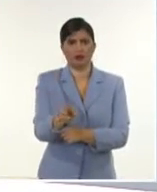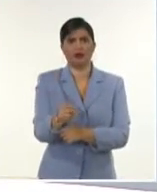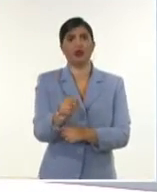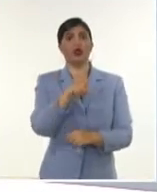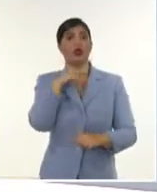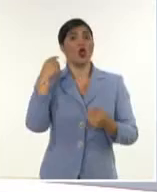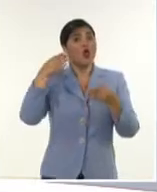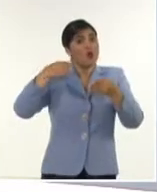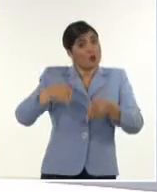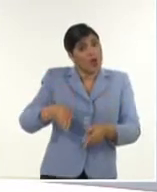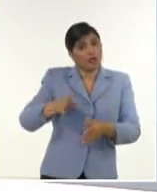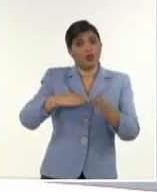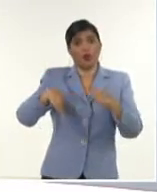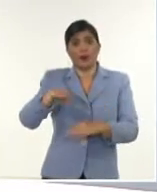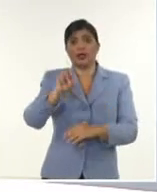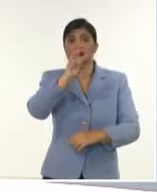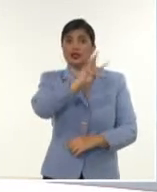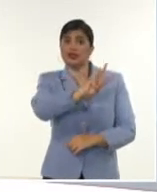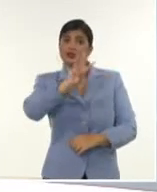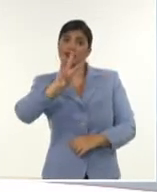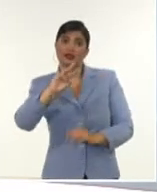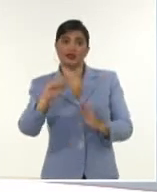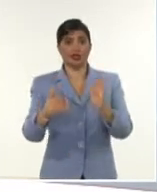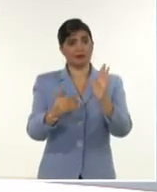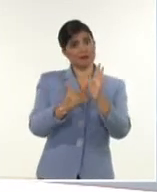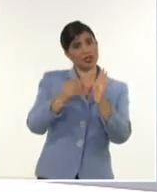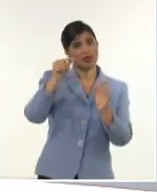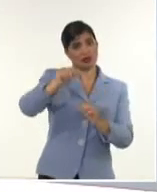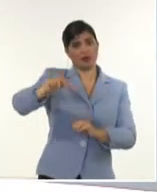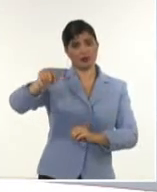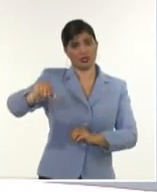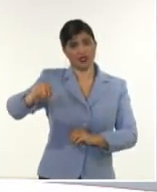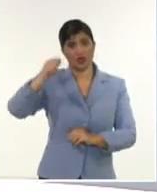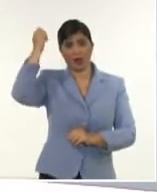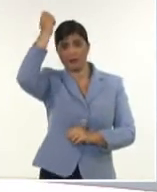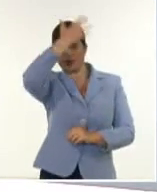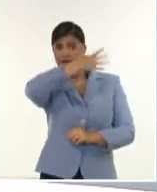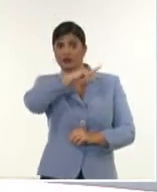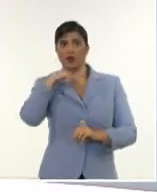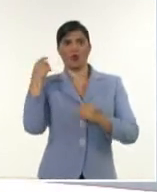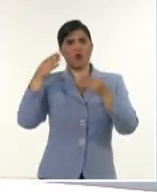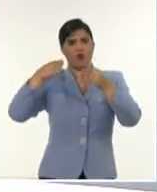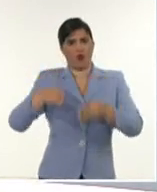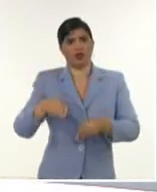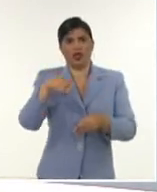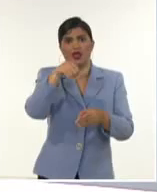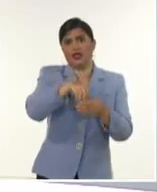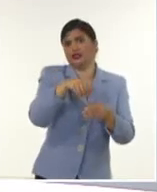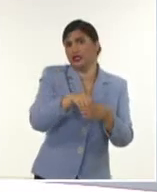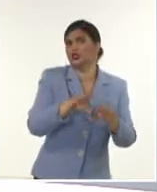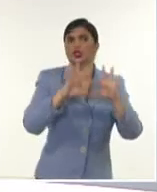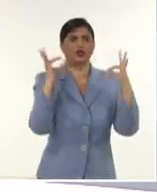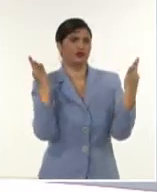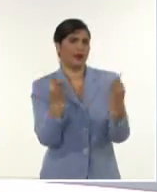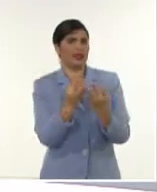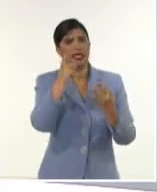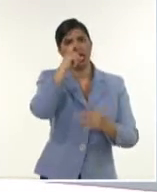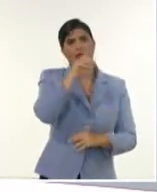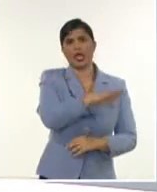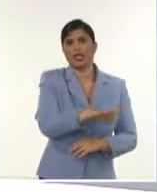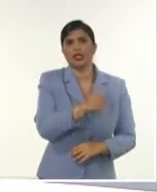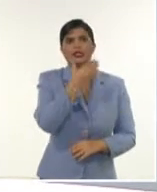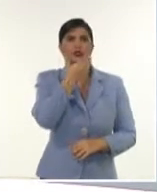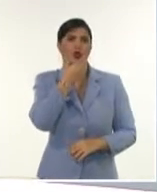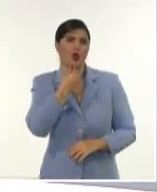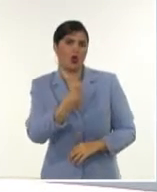que solamente hacían su trabajo de ayudar a una población en extrema crisis y que son los únicos 200 crímenes que Tel Aviv se lamenta como